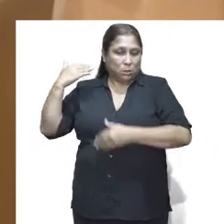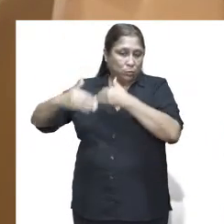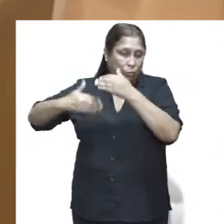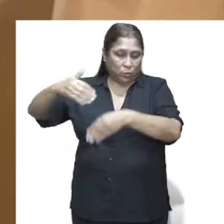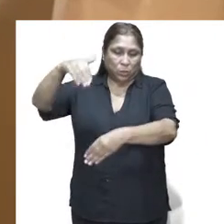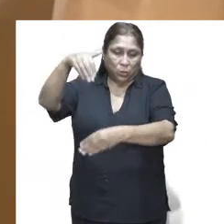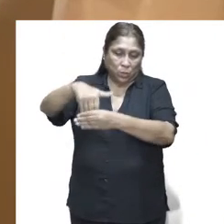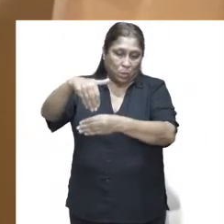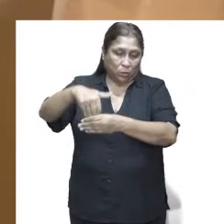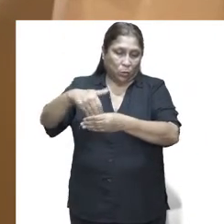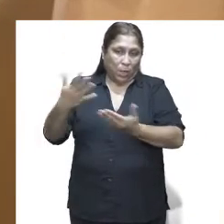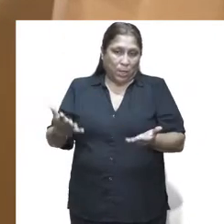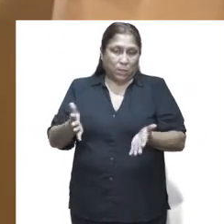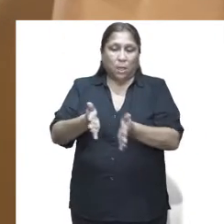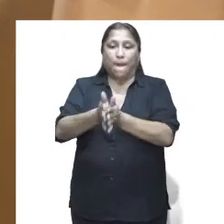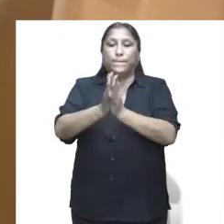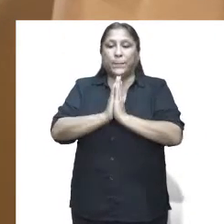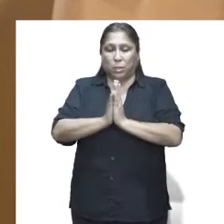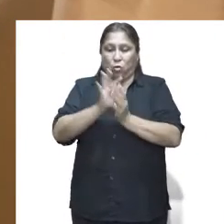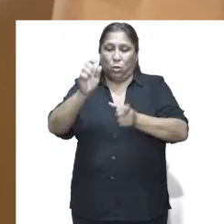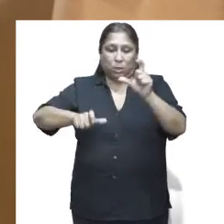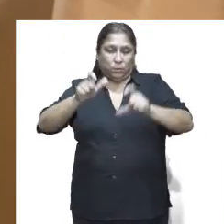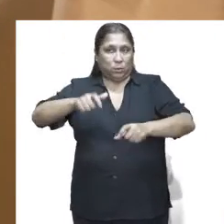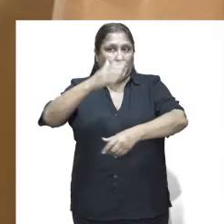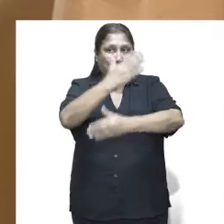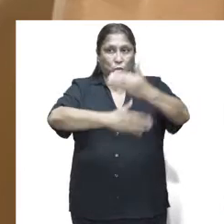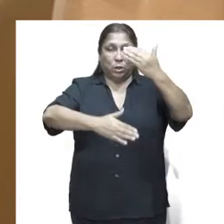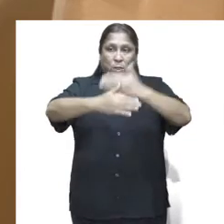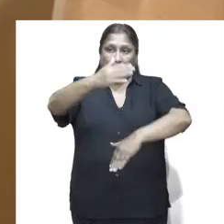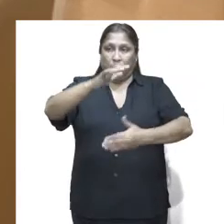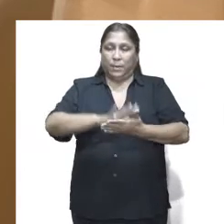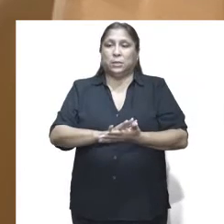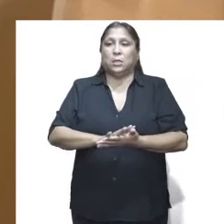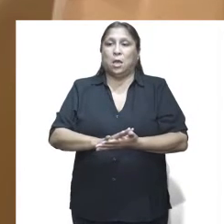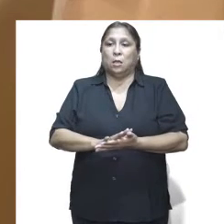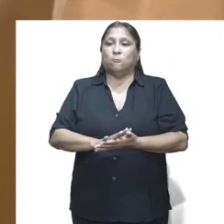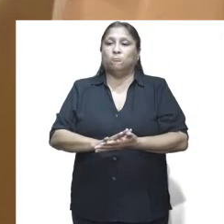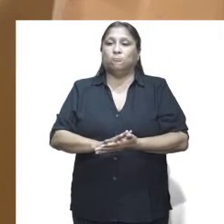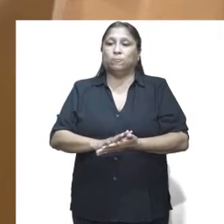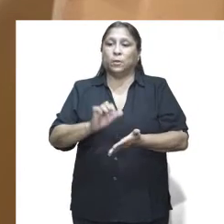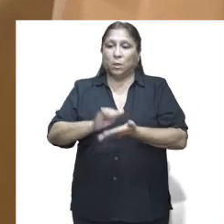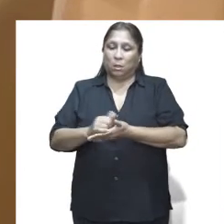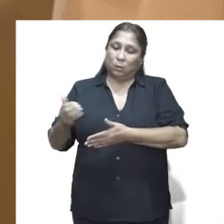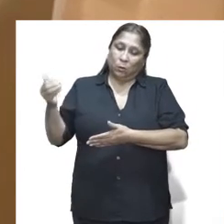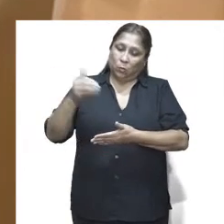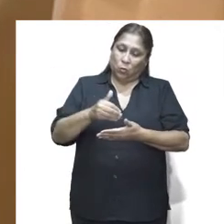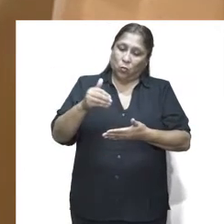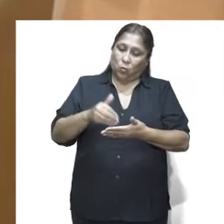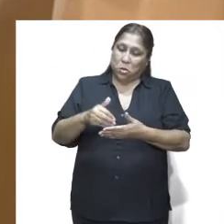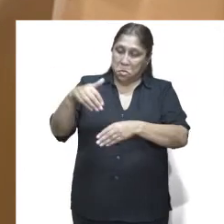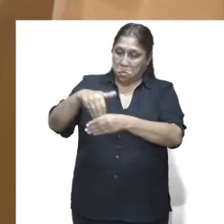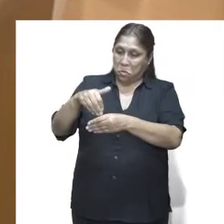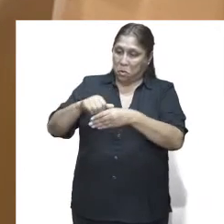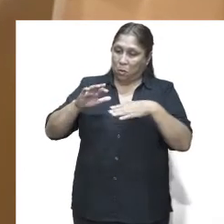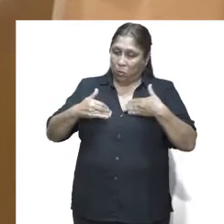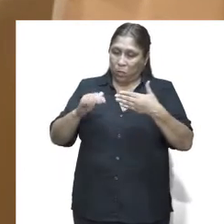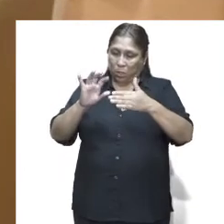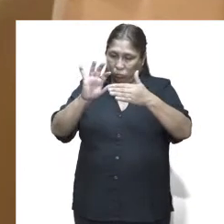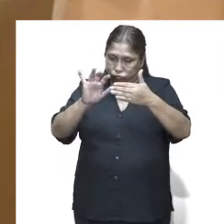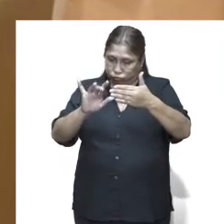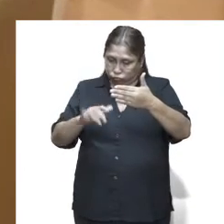electorales, solicitó a las personas con discapacidad que fueran electores, que se